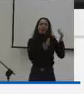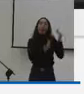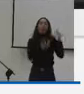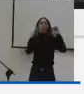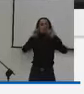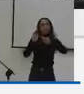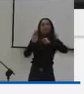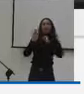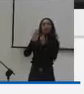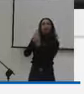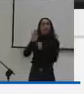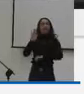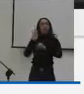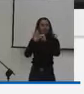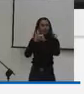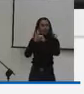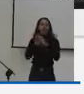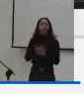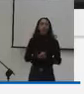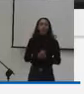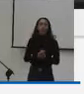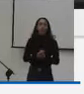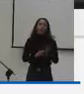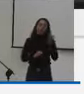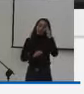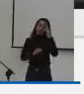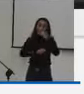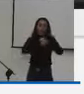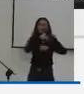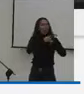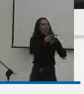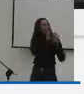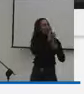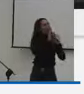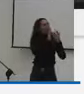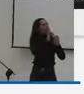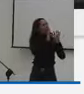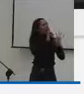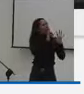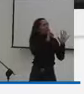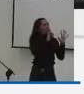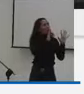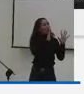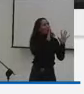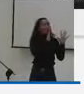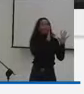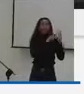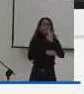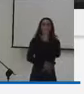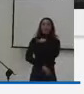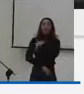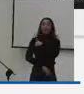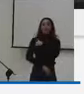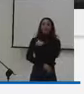en este artículo entonces desde el 95 desde la promulgación de este decreto el ministerio ha venido regulando